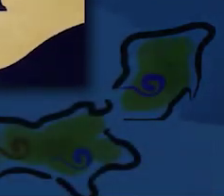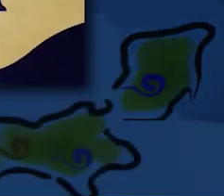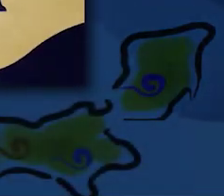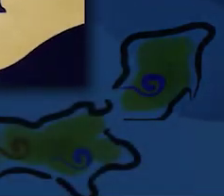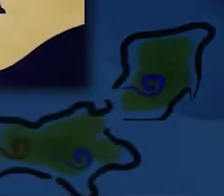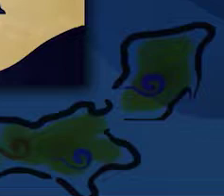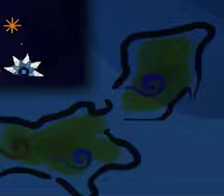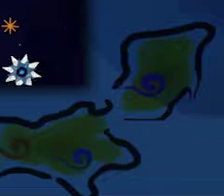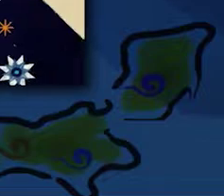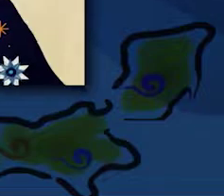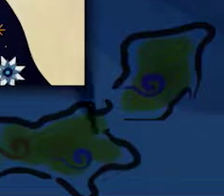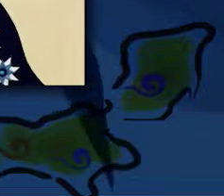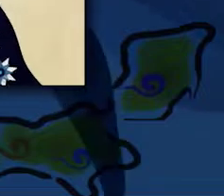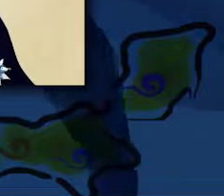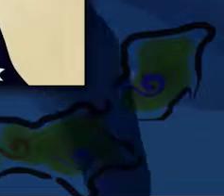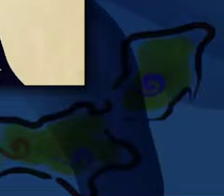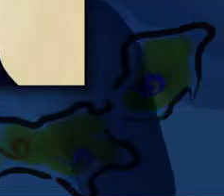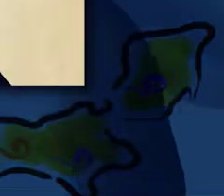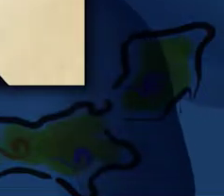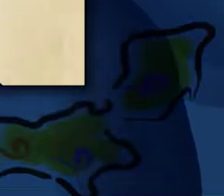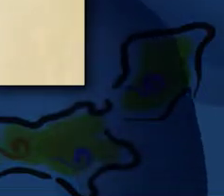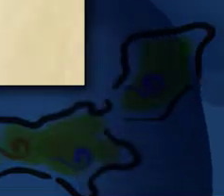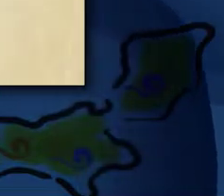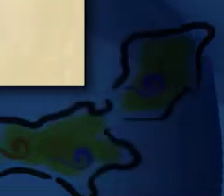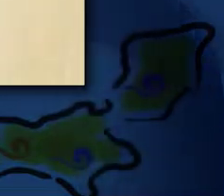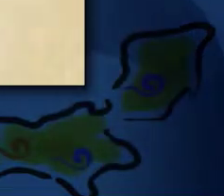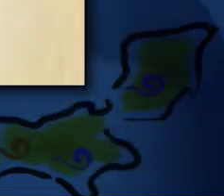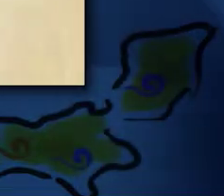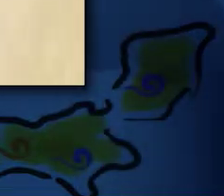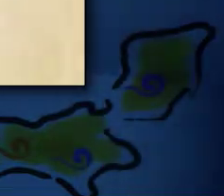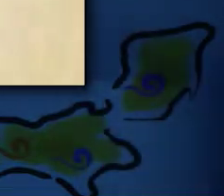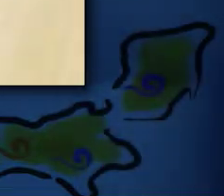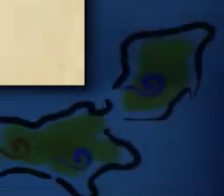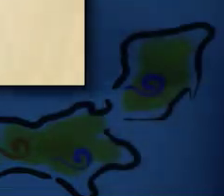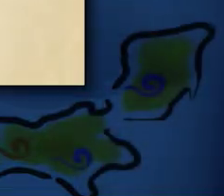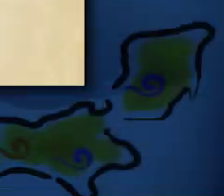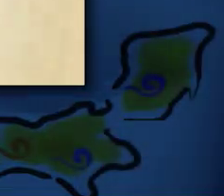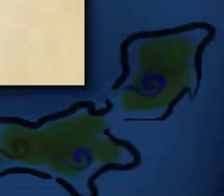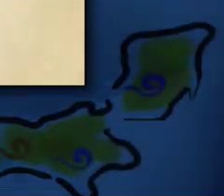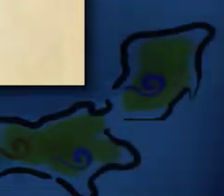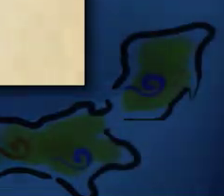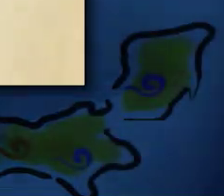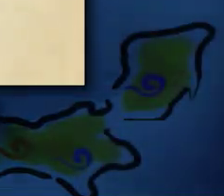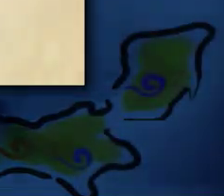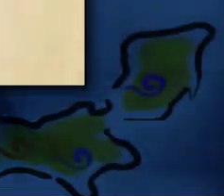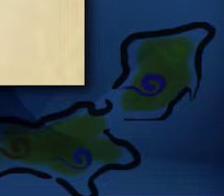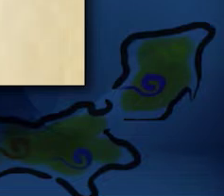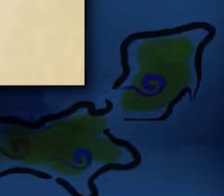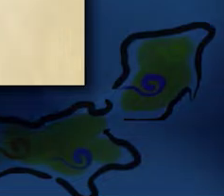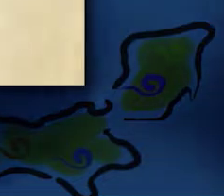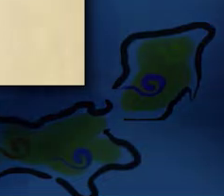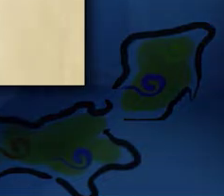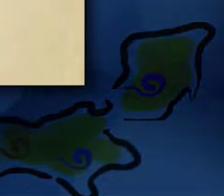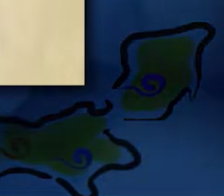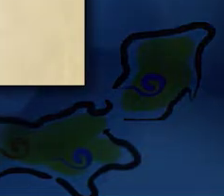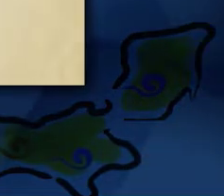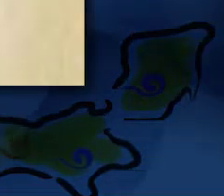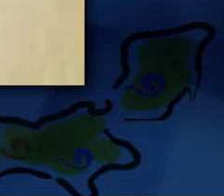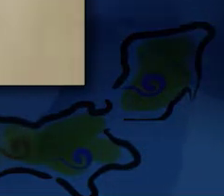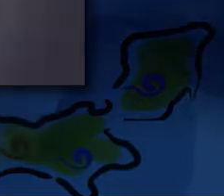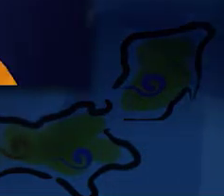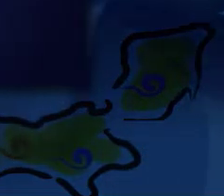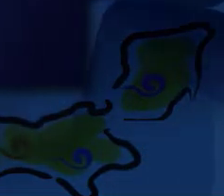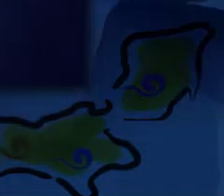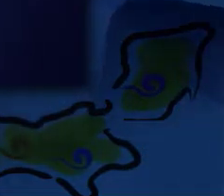Malhaptai sawi haptai matan sukwai nitpa pañwe pagla nyai